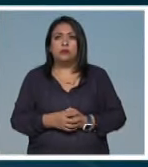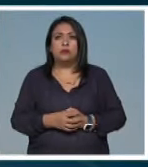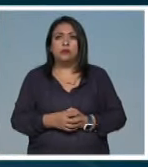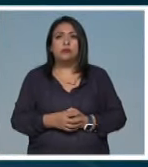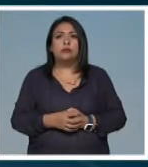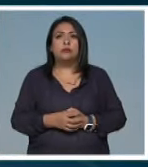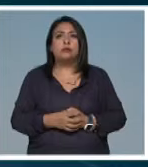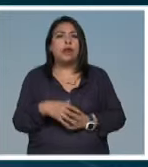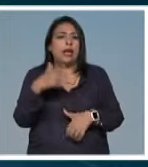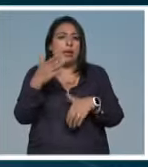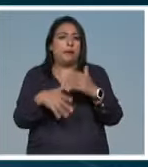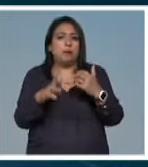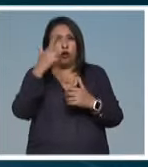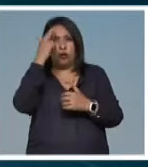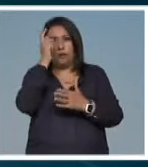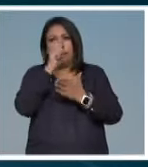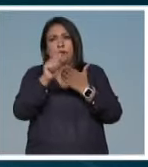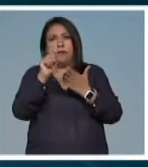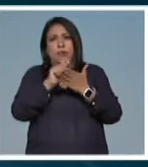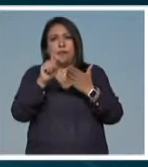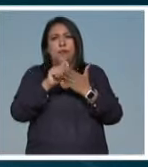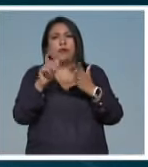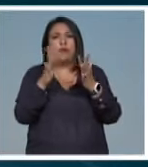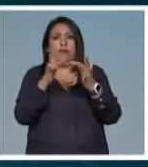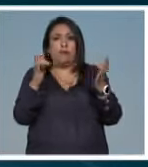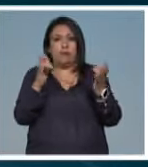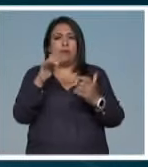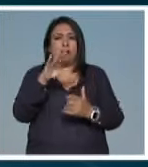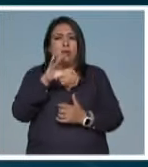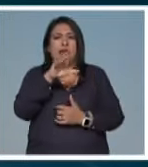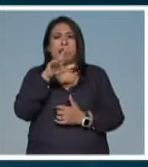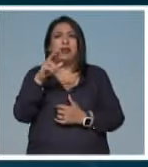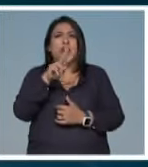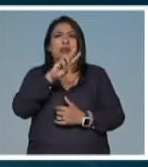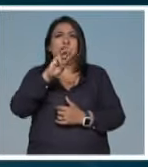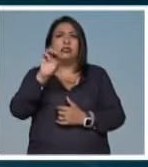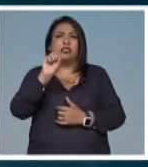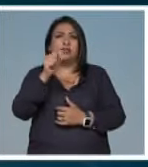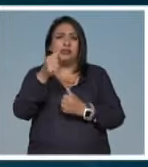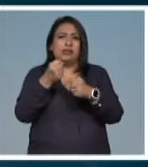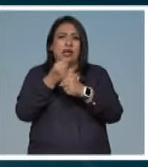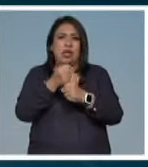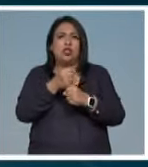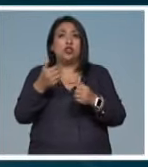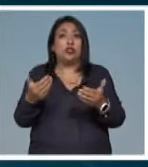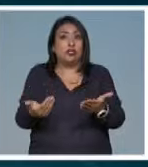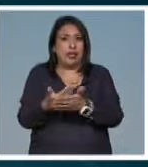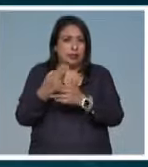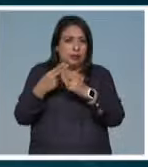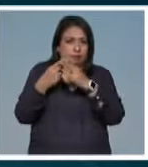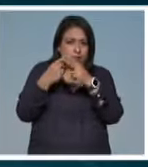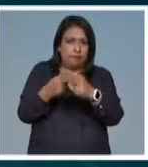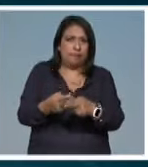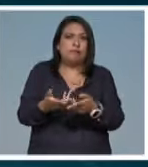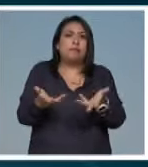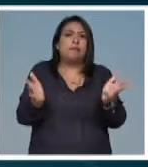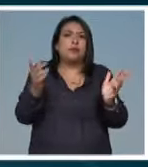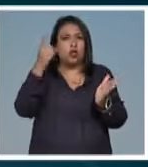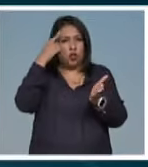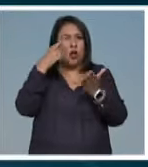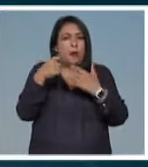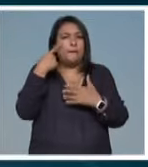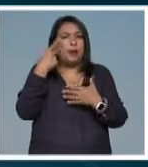Despedimos recordando al compositor y biólogo gambista francés Marin Marais a 366 años de su natalicio. Bueno, yo creo que